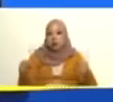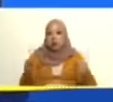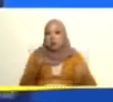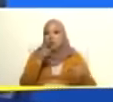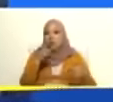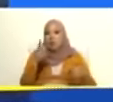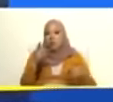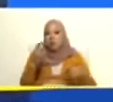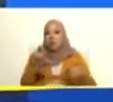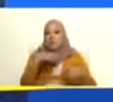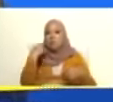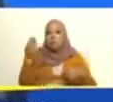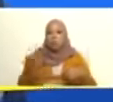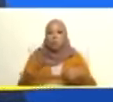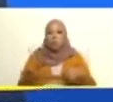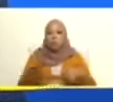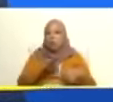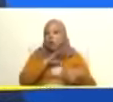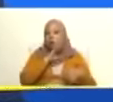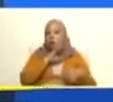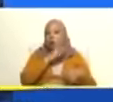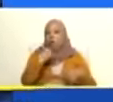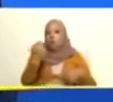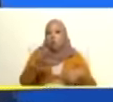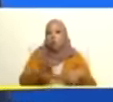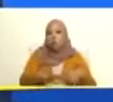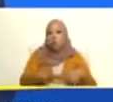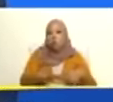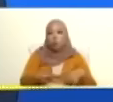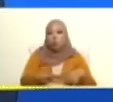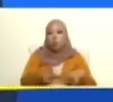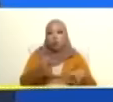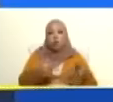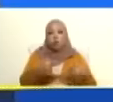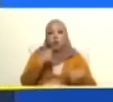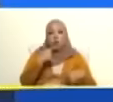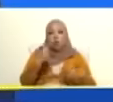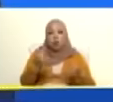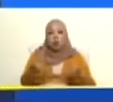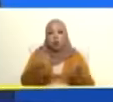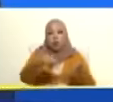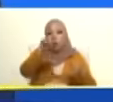fácil mata gente, enferma gente. La riqueza del diablo la llamo yo.